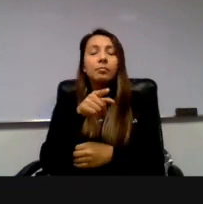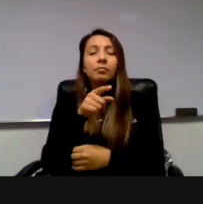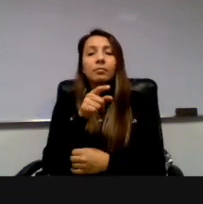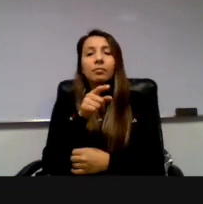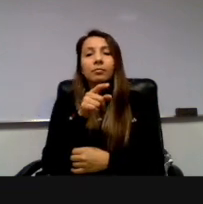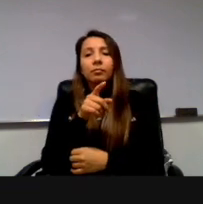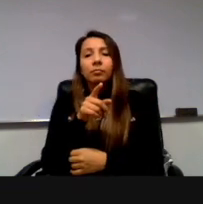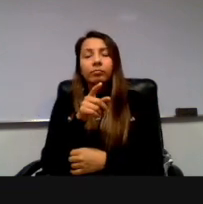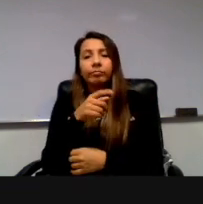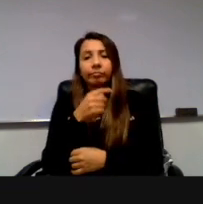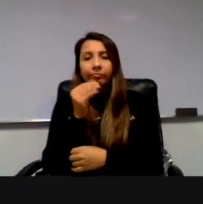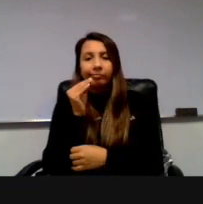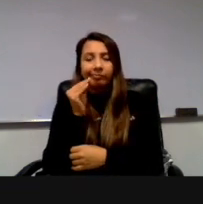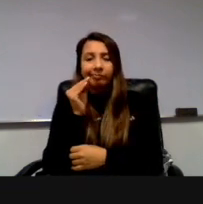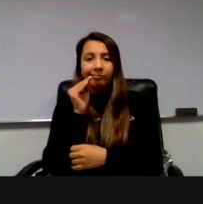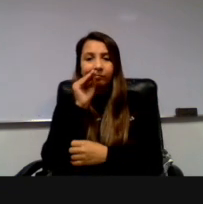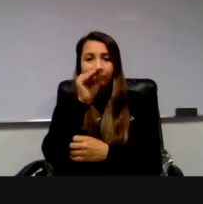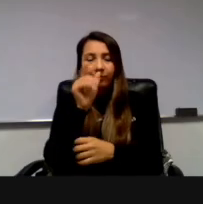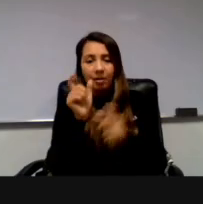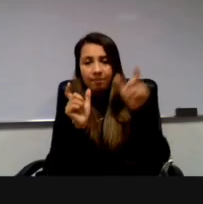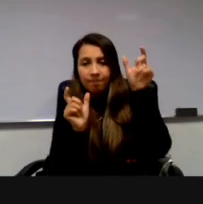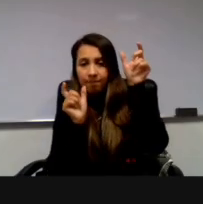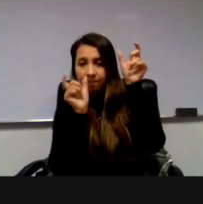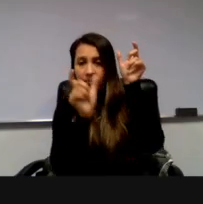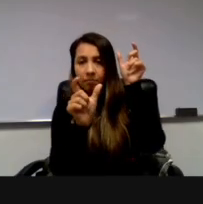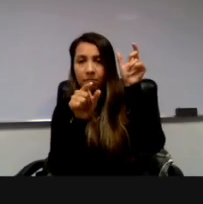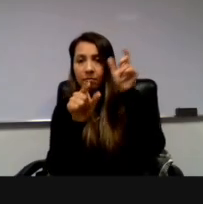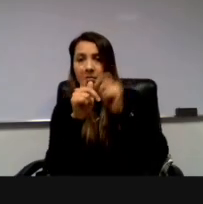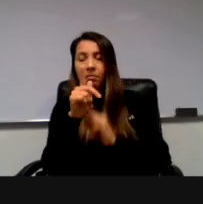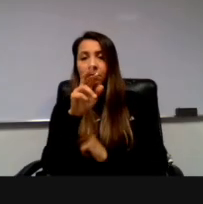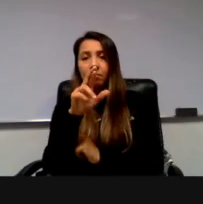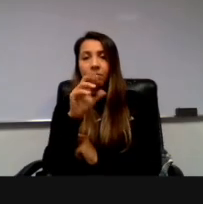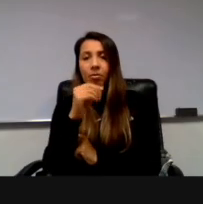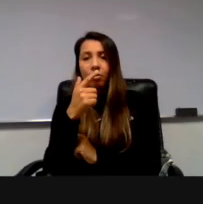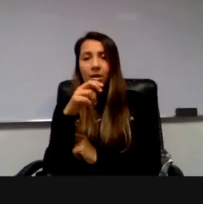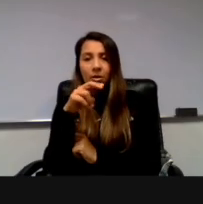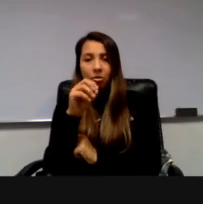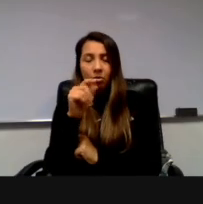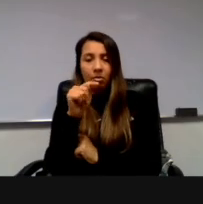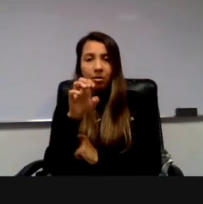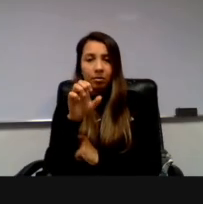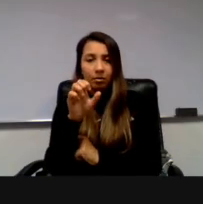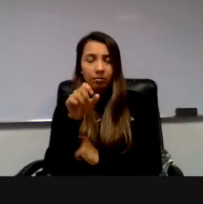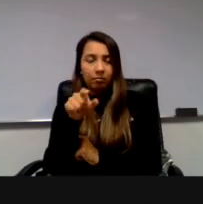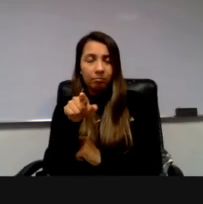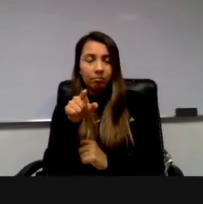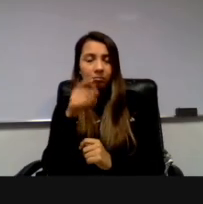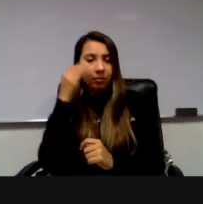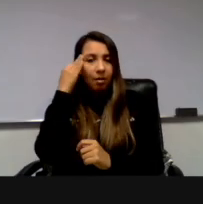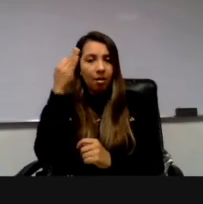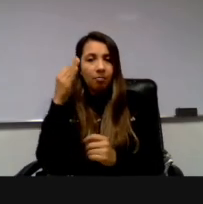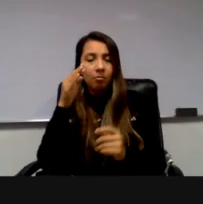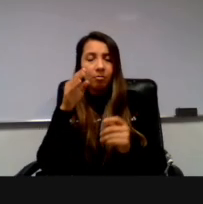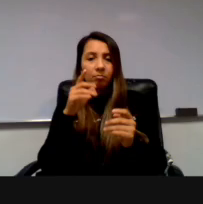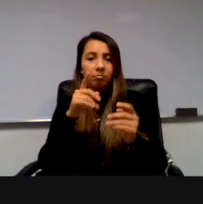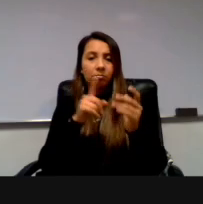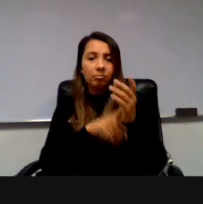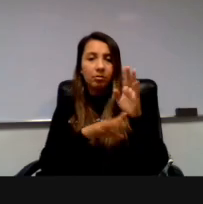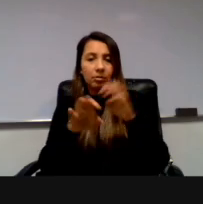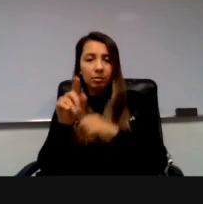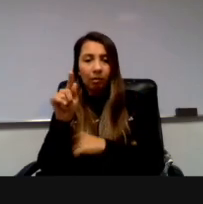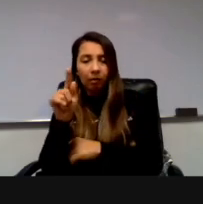poner ahí una etiqueta en donde vemos que el progenote, la idea del progenote se propuso en los 70s y